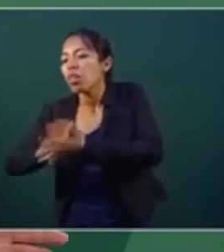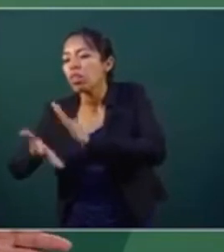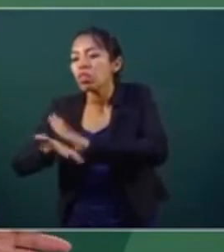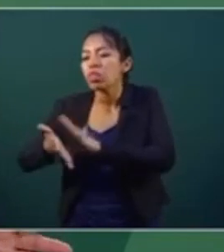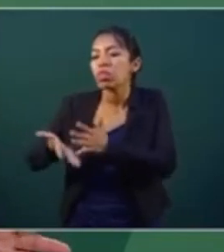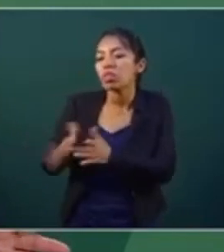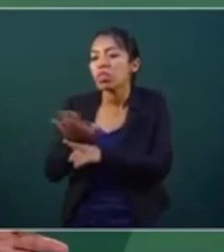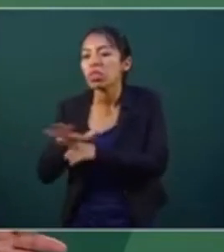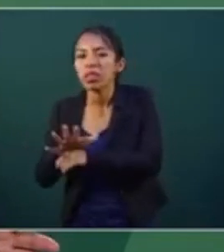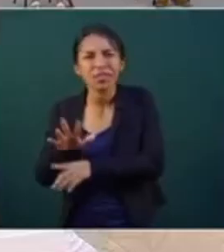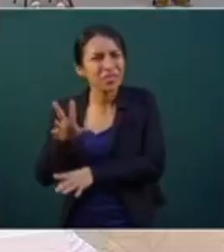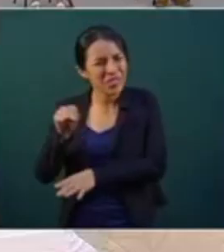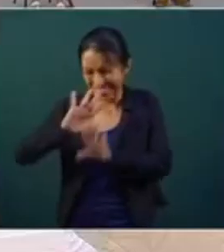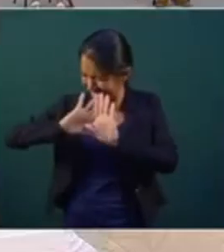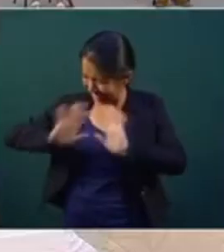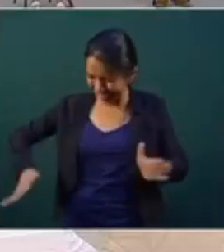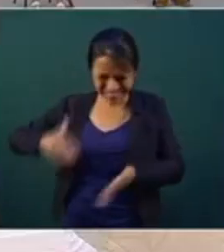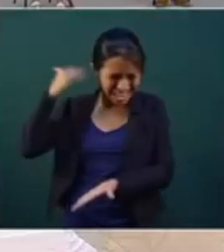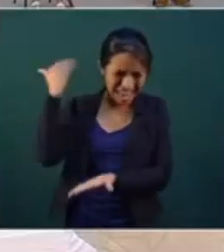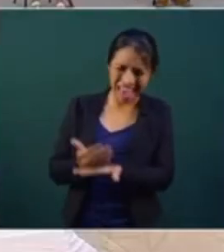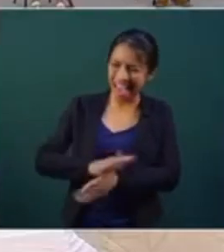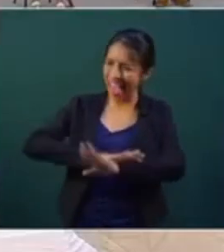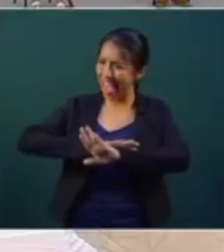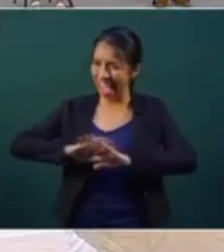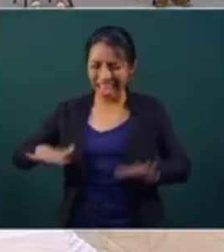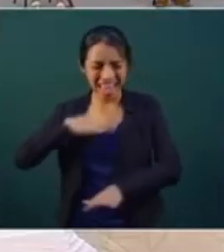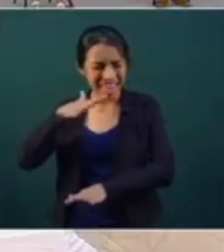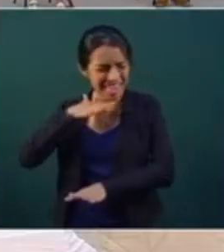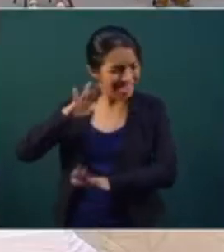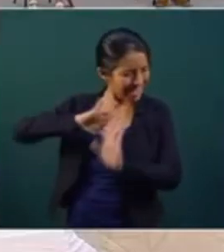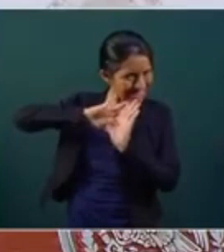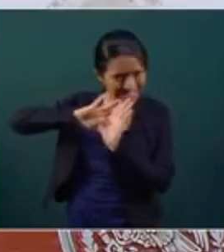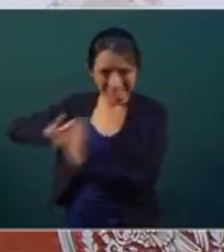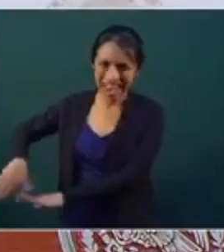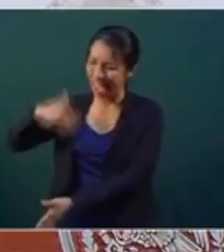nada de esas lacras de la política. Se tiene que